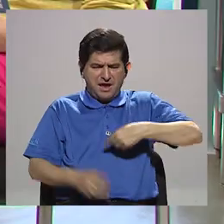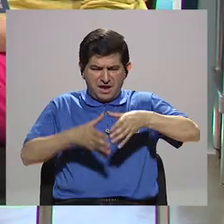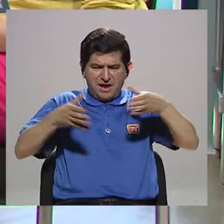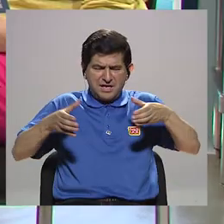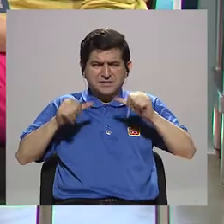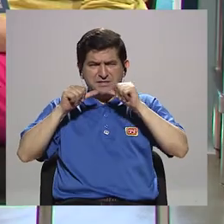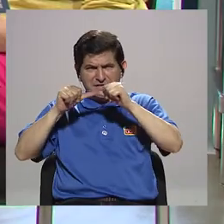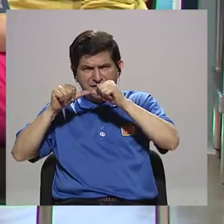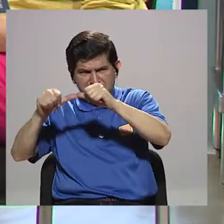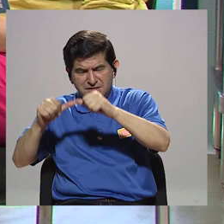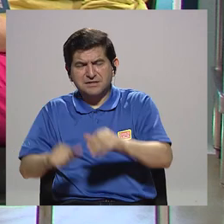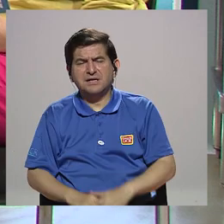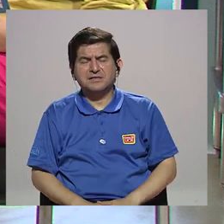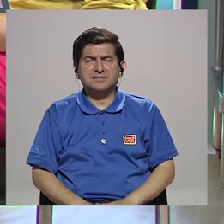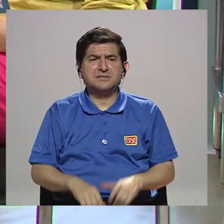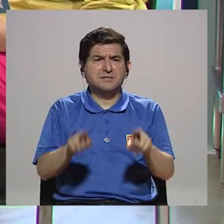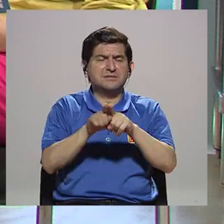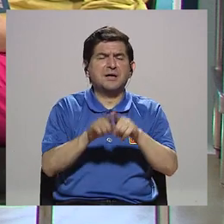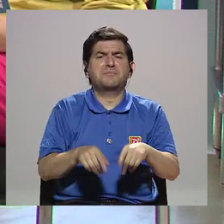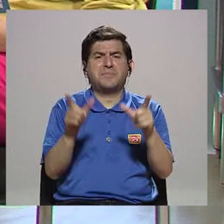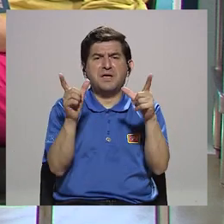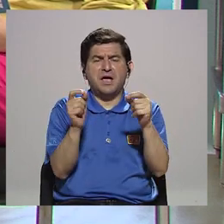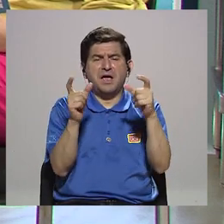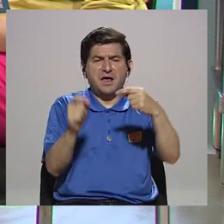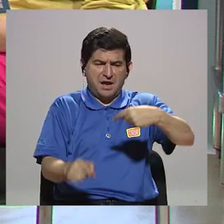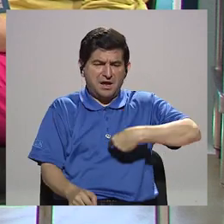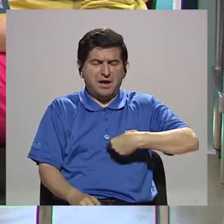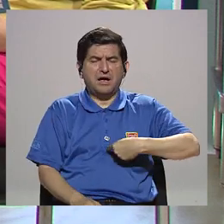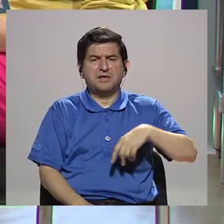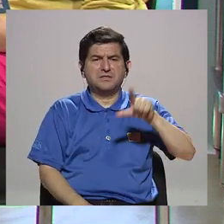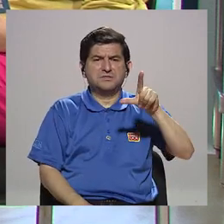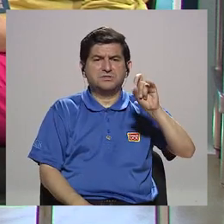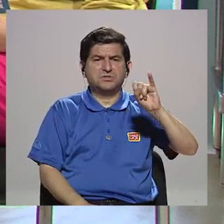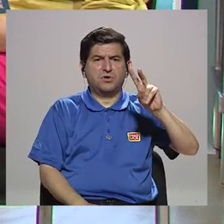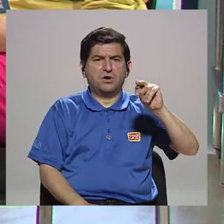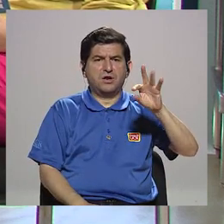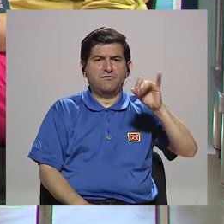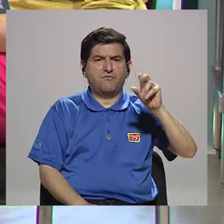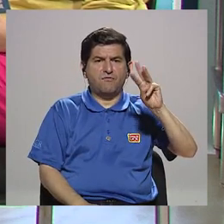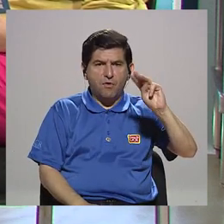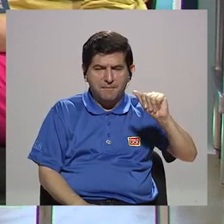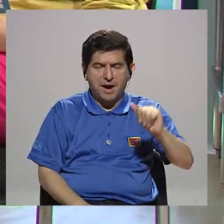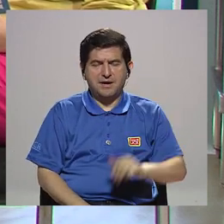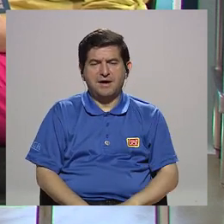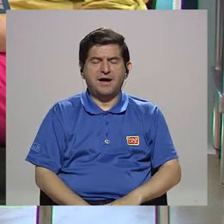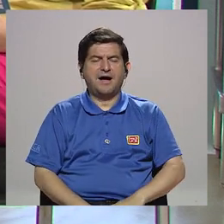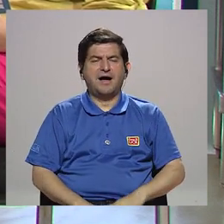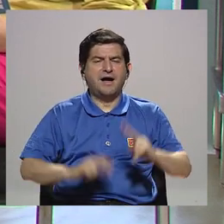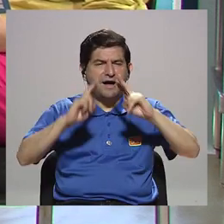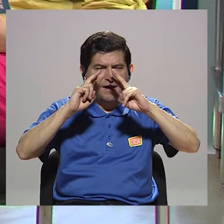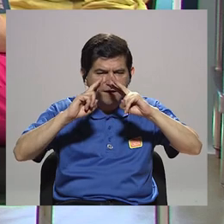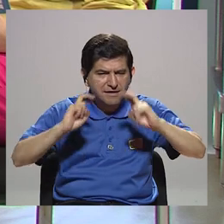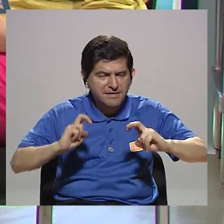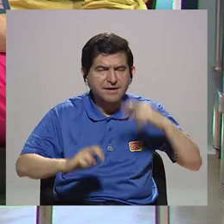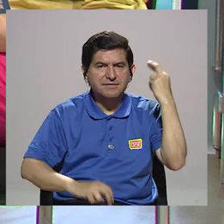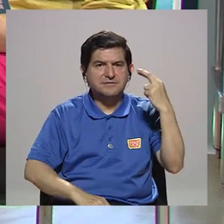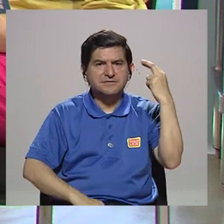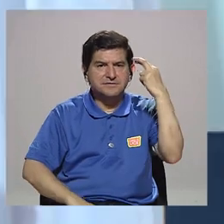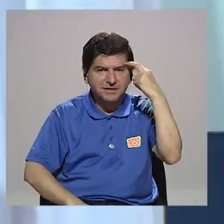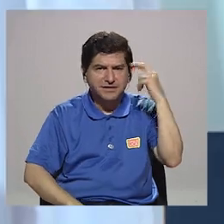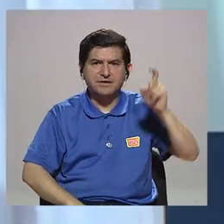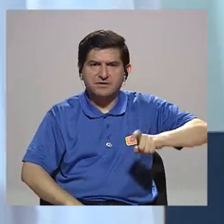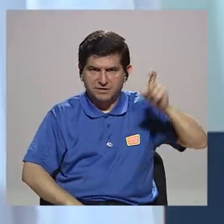úlceras gástricas benignas, en cáncer gástrico, en linfoma. ¿Ves? Entonces hay que averiguar